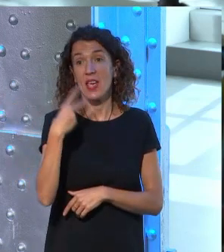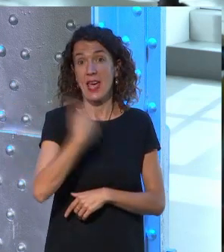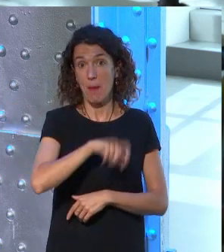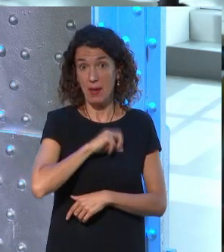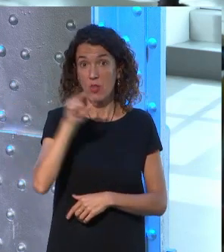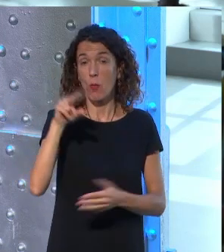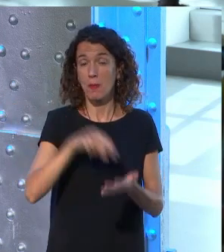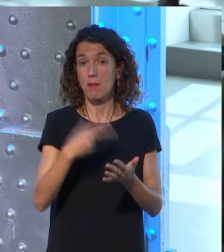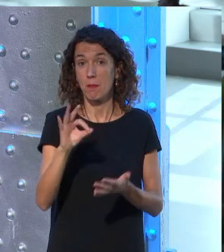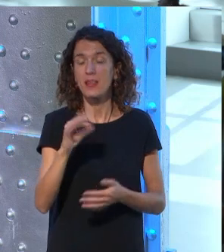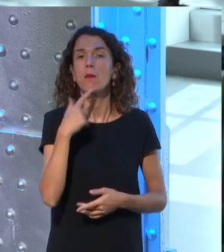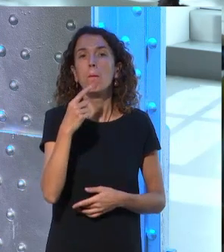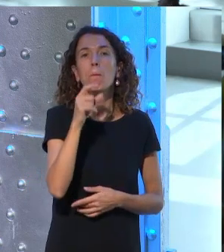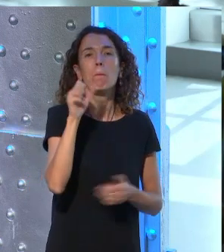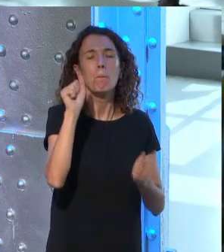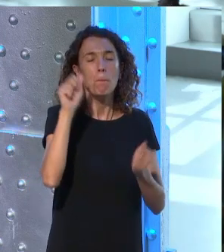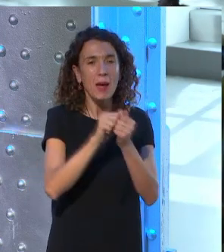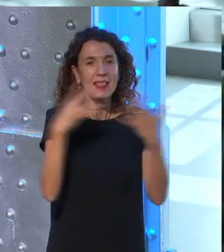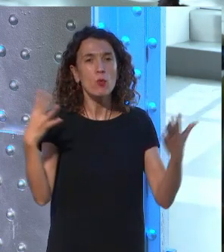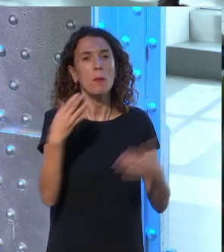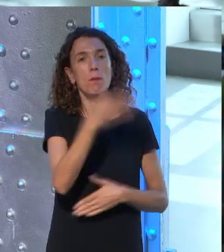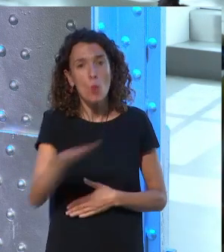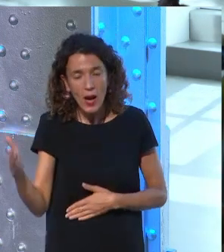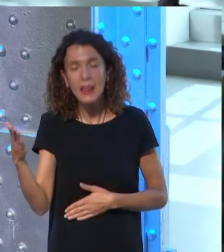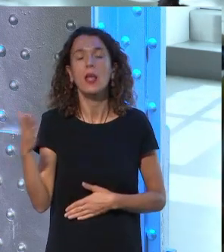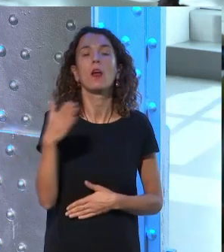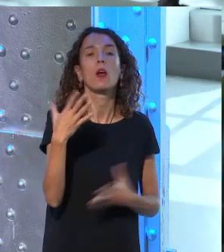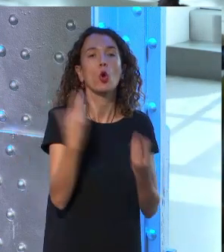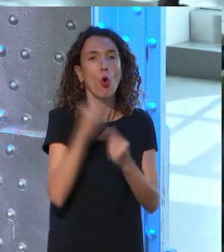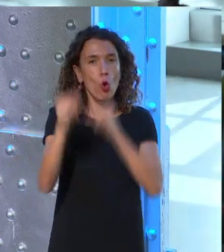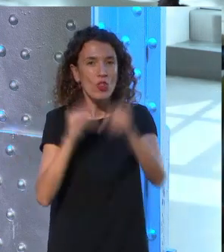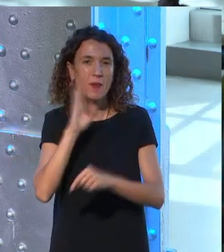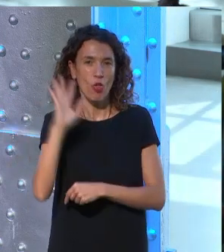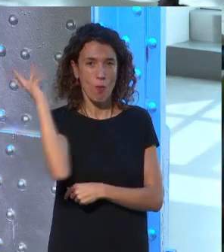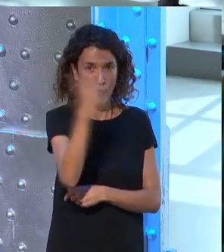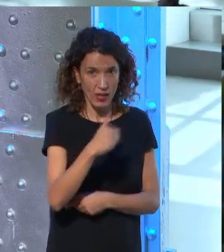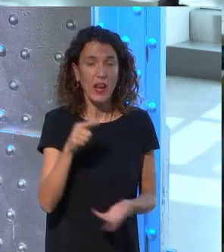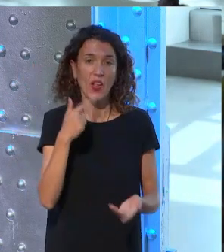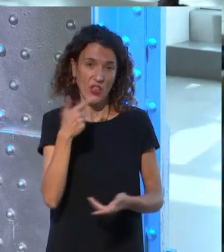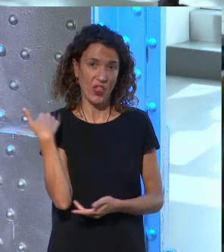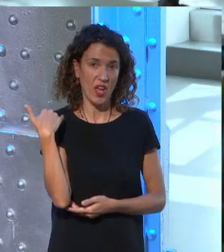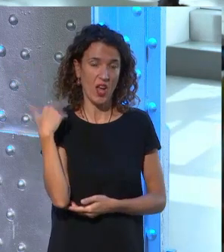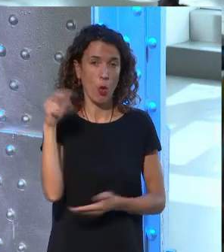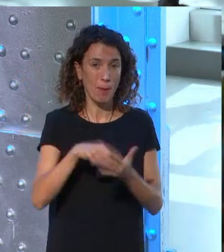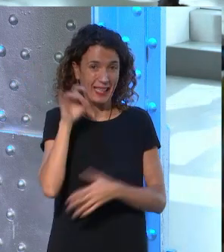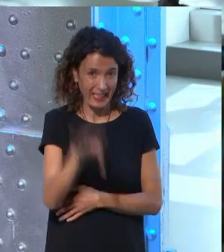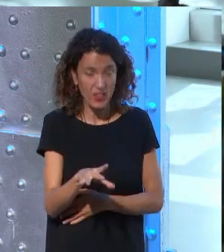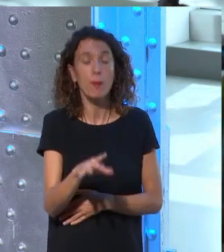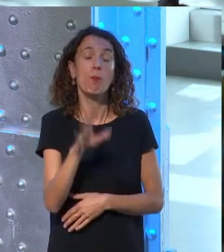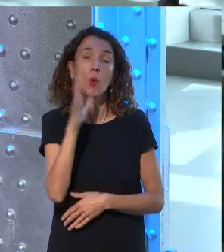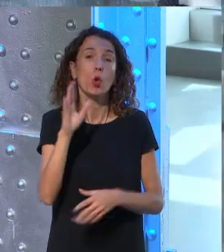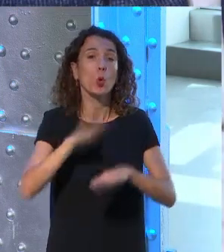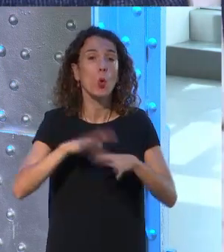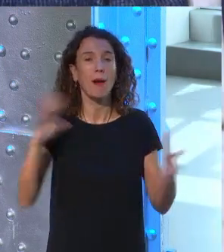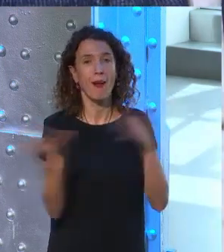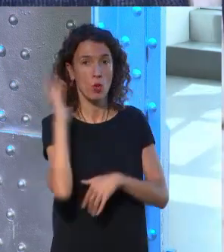hubo 29.000 muertes relacionadas con la contaminación atmosférica, o sea, muertes directas por contaminación, aparte de los efectos sobre el cambio climático.